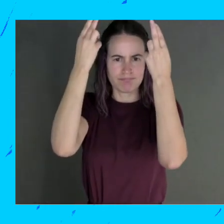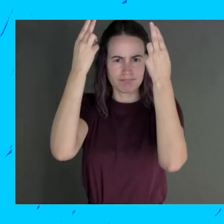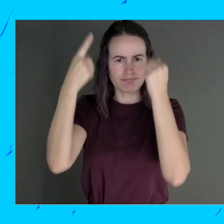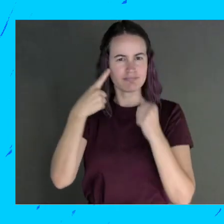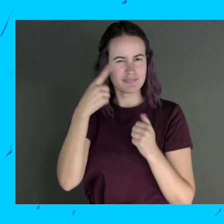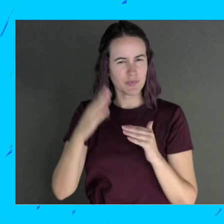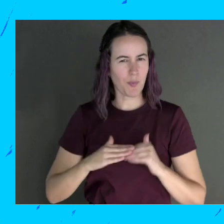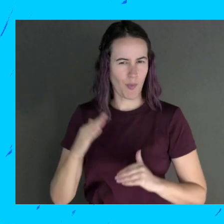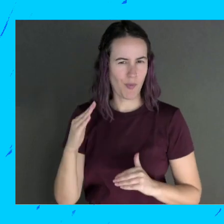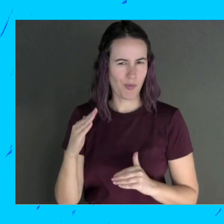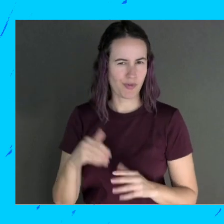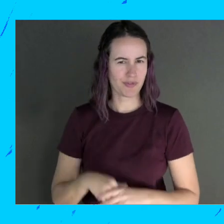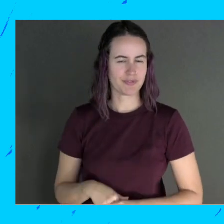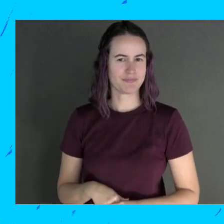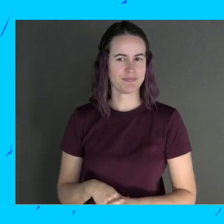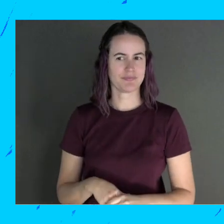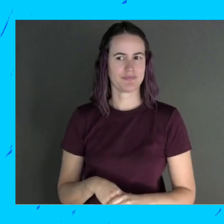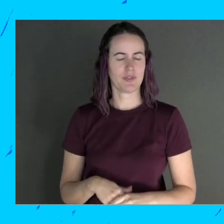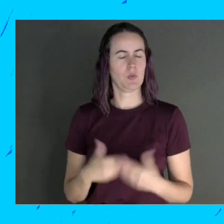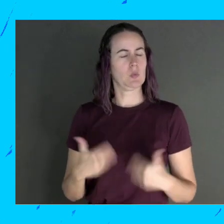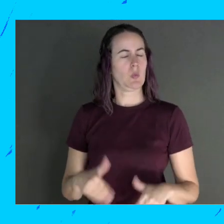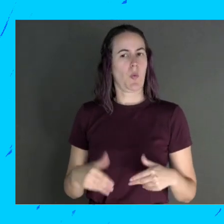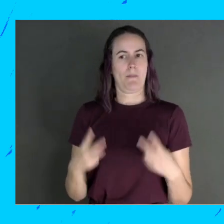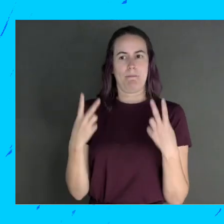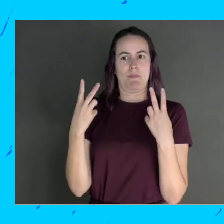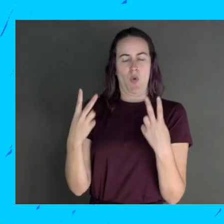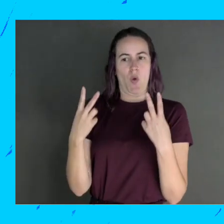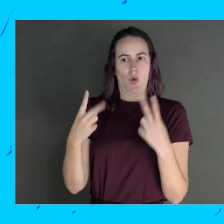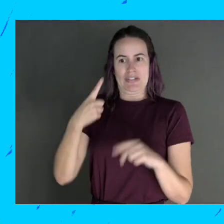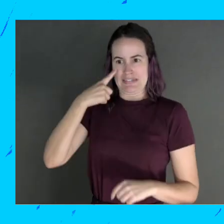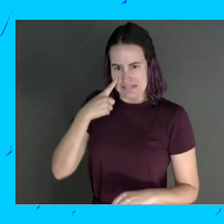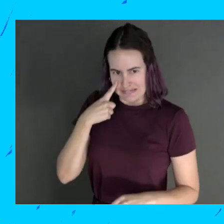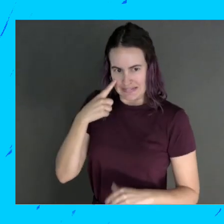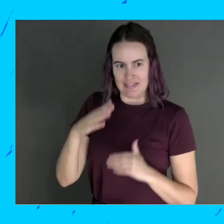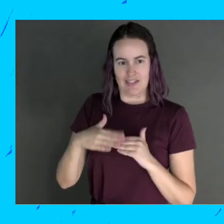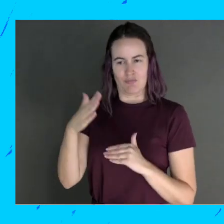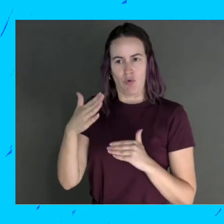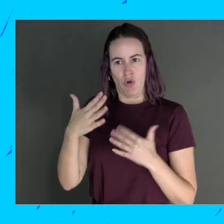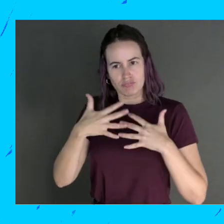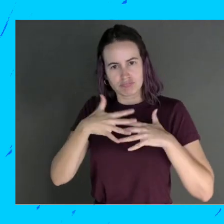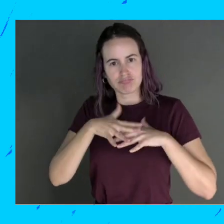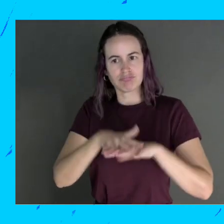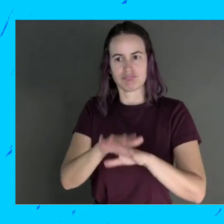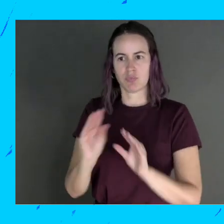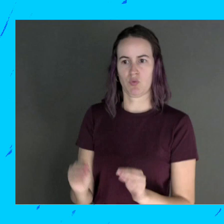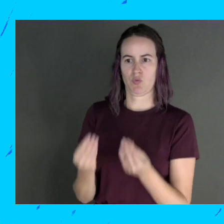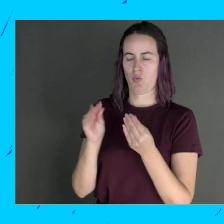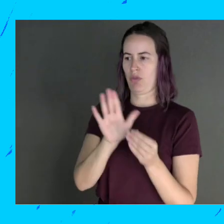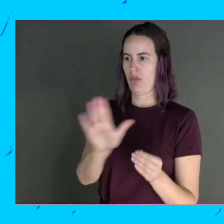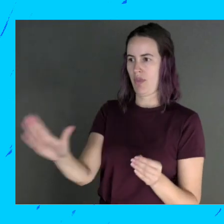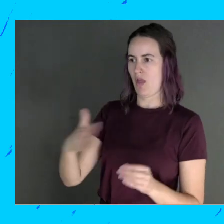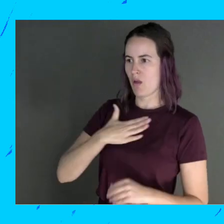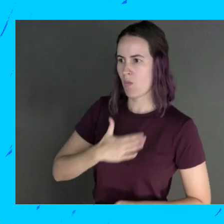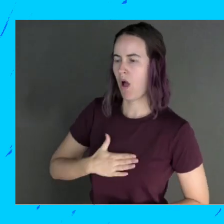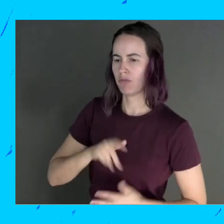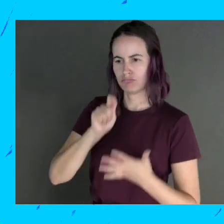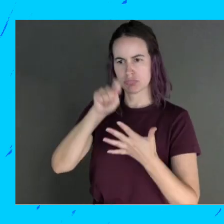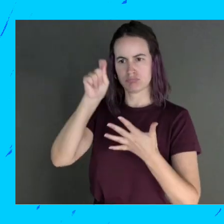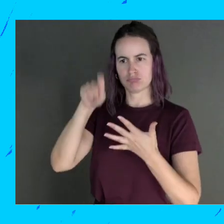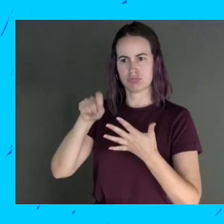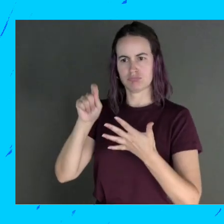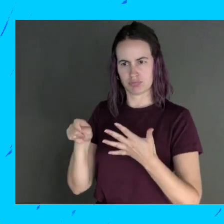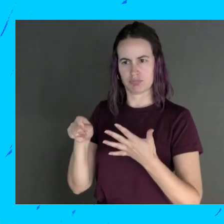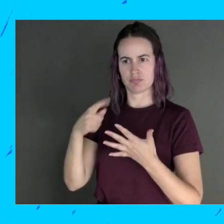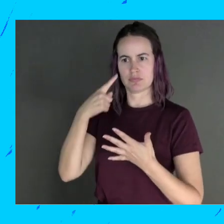Y creo que este tipo de participación ha sido una razón clave de por qué hemos visto una mayor integración de las prioridades